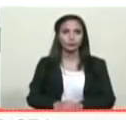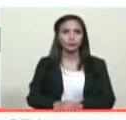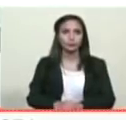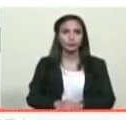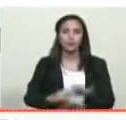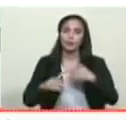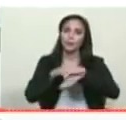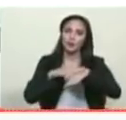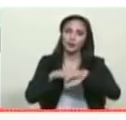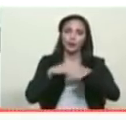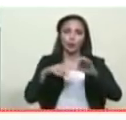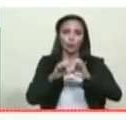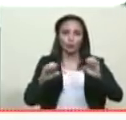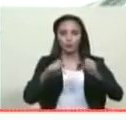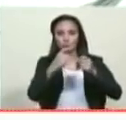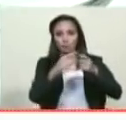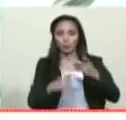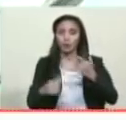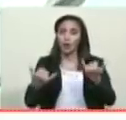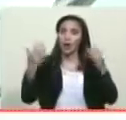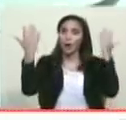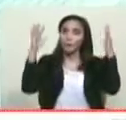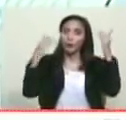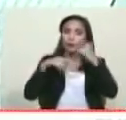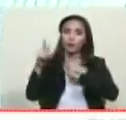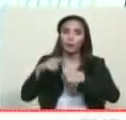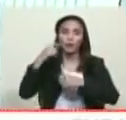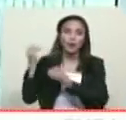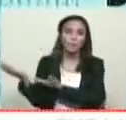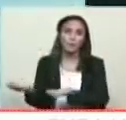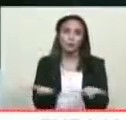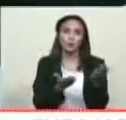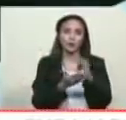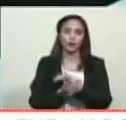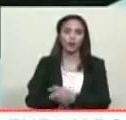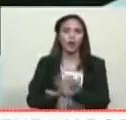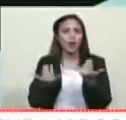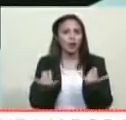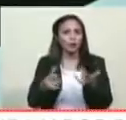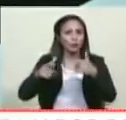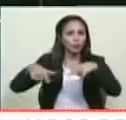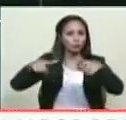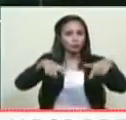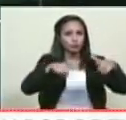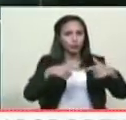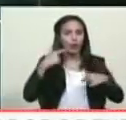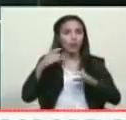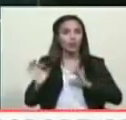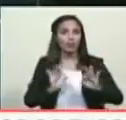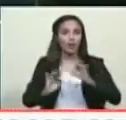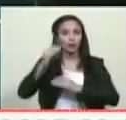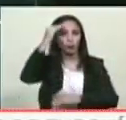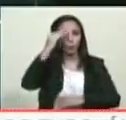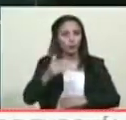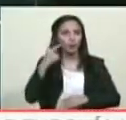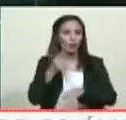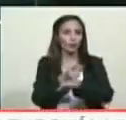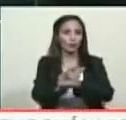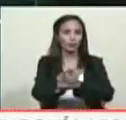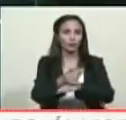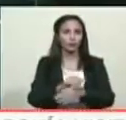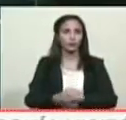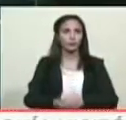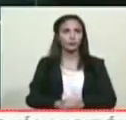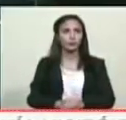nacional, aplaudido, quienes dan también la bienvenida en estos espacios del Teatro de la